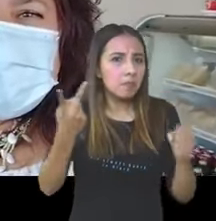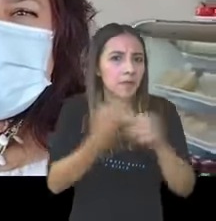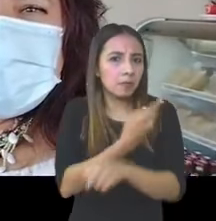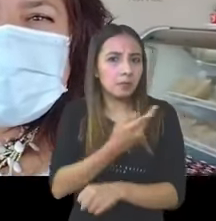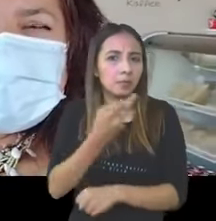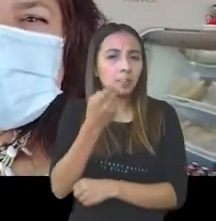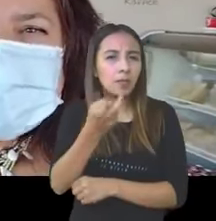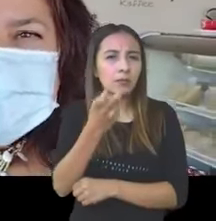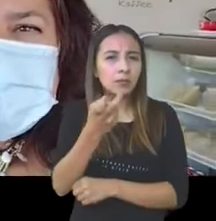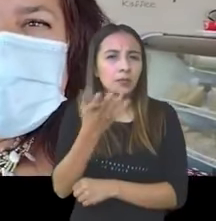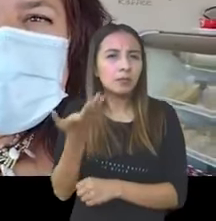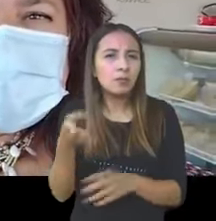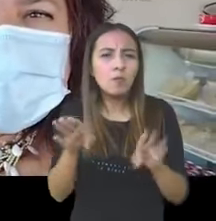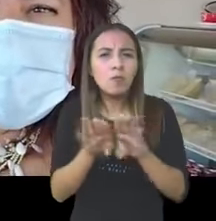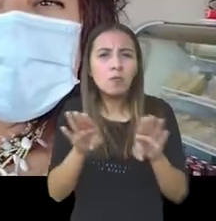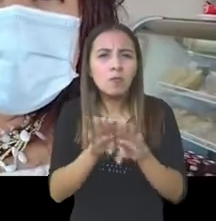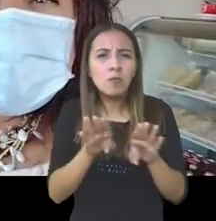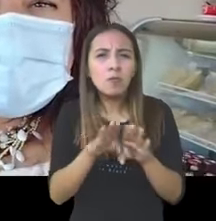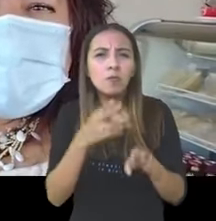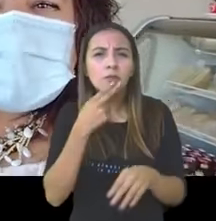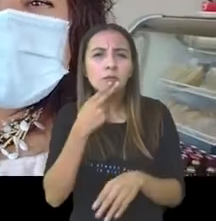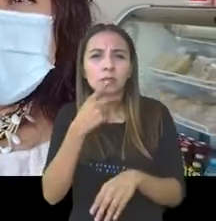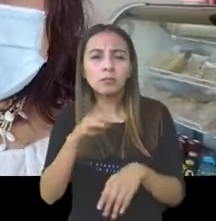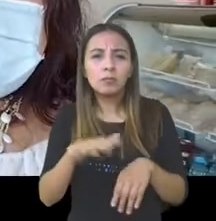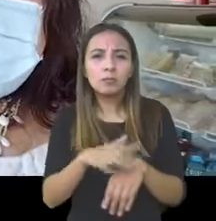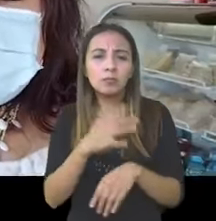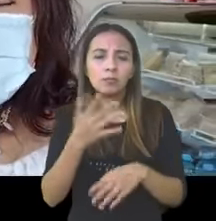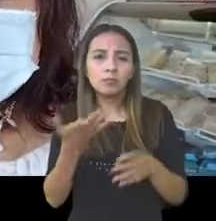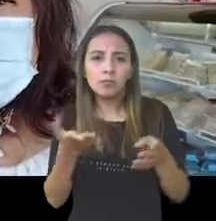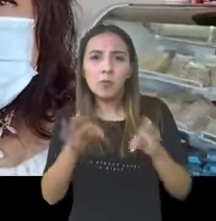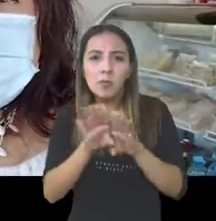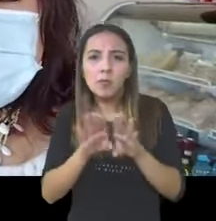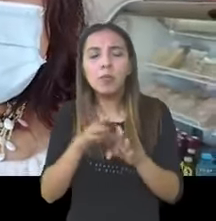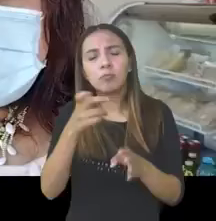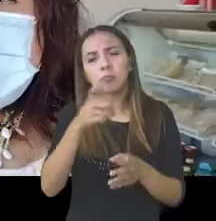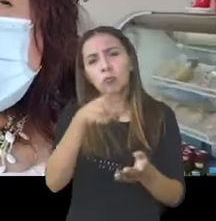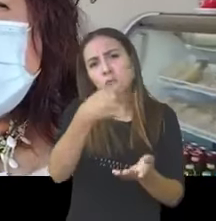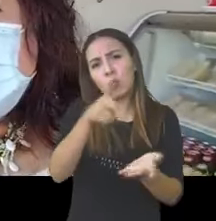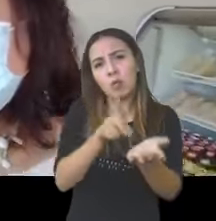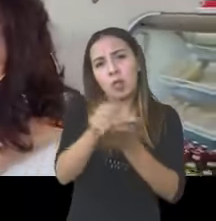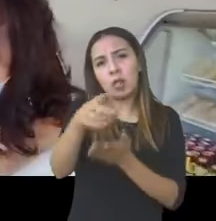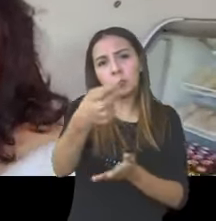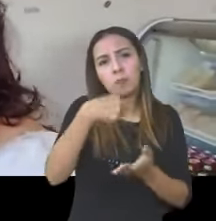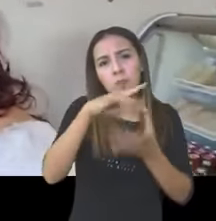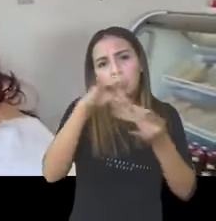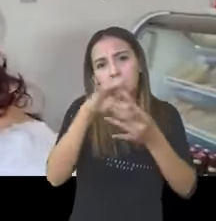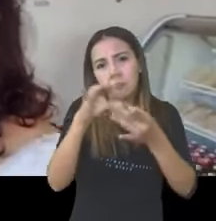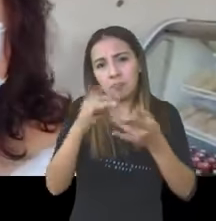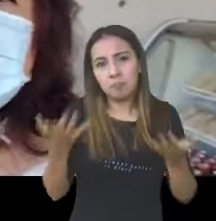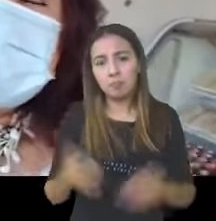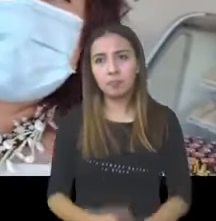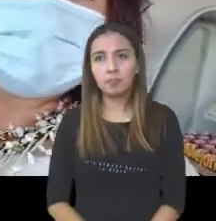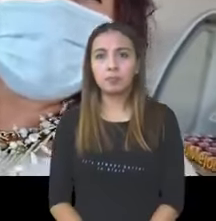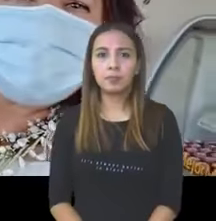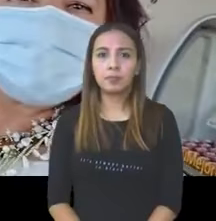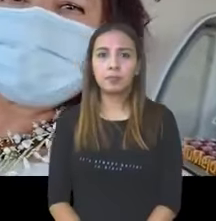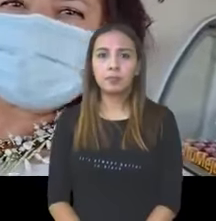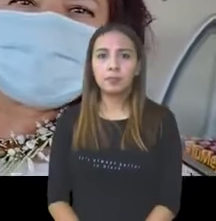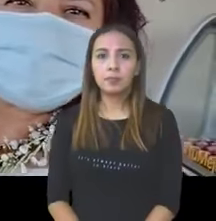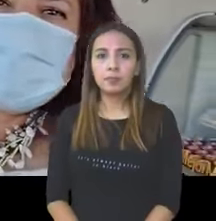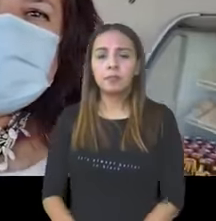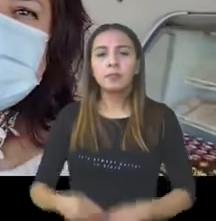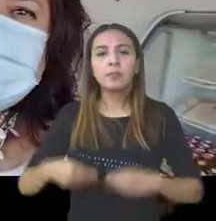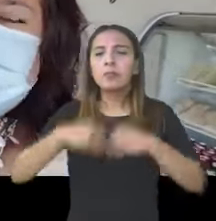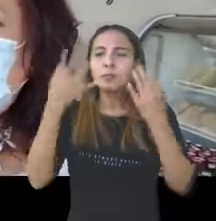este entorno? ¿Cómo funciona esa parte? Y es ya. El derecho de réplica de acuerdo a la publicación. Claro. Bueno, evidentemente que eso no